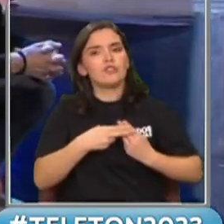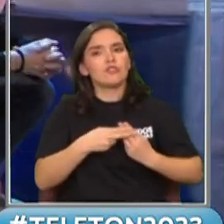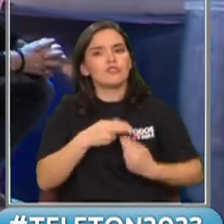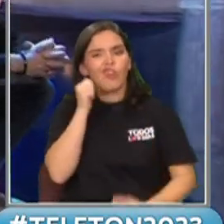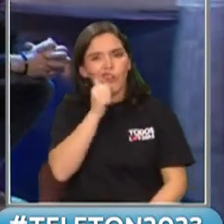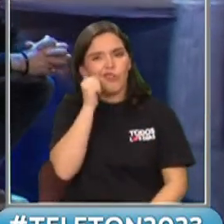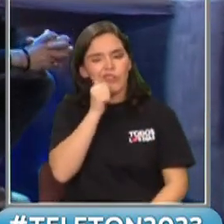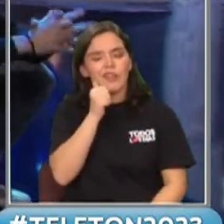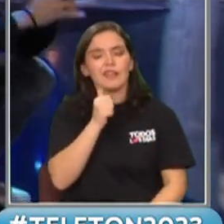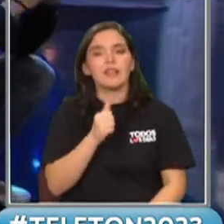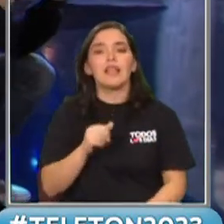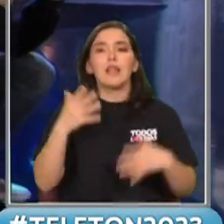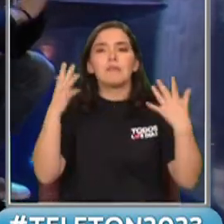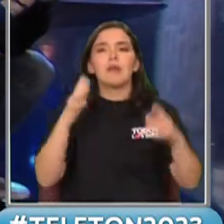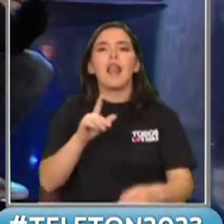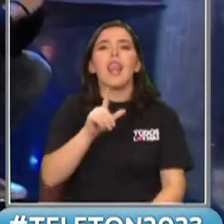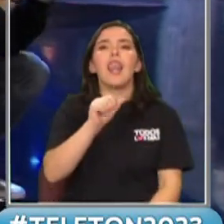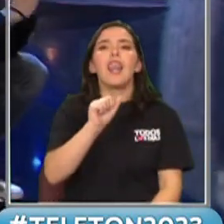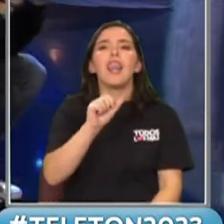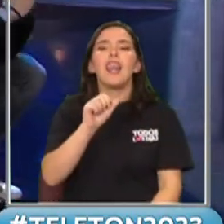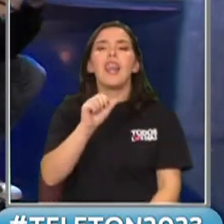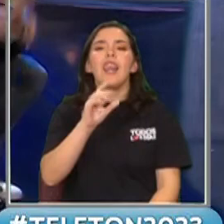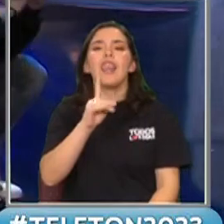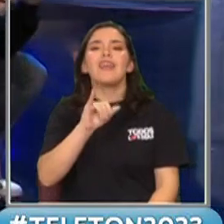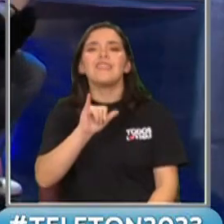señores el aplauso para Lady